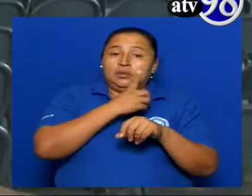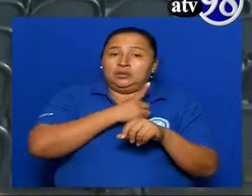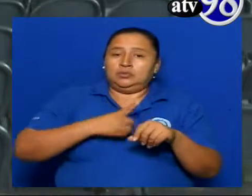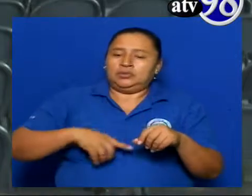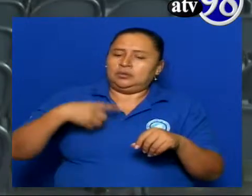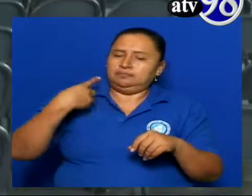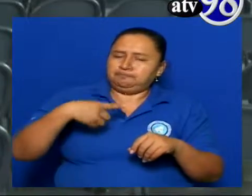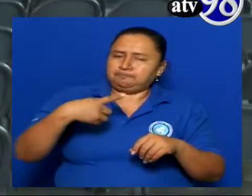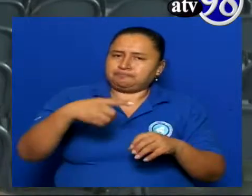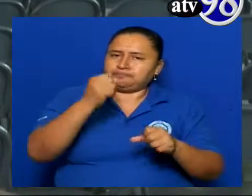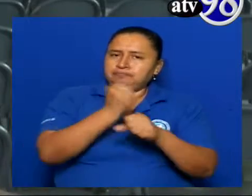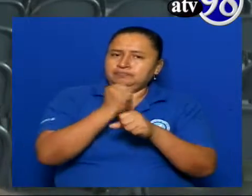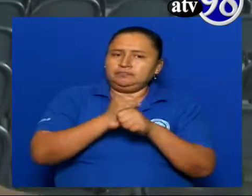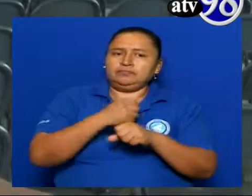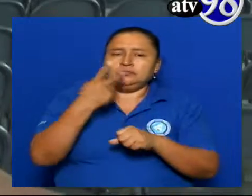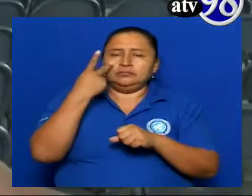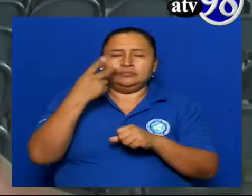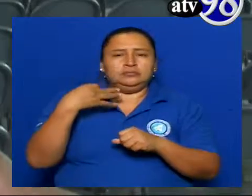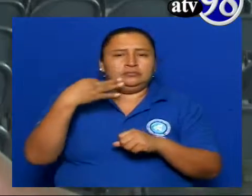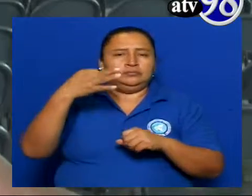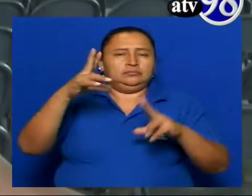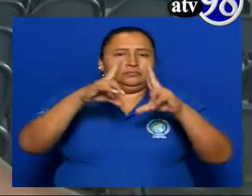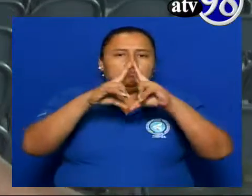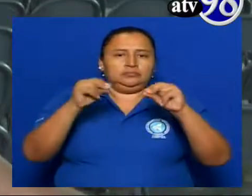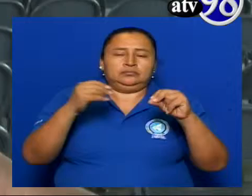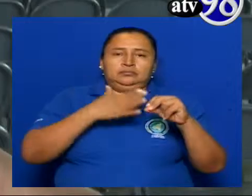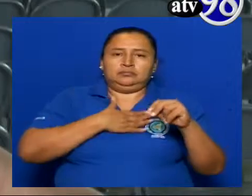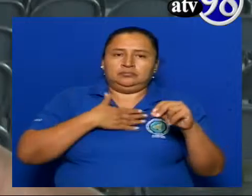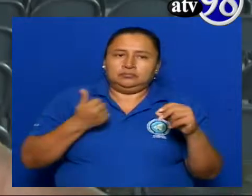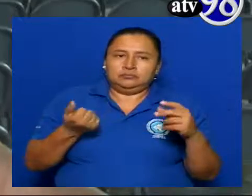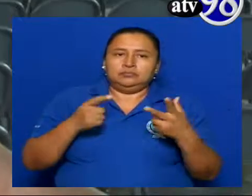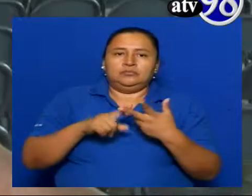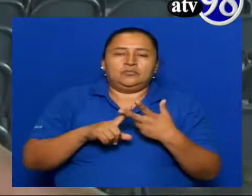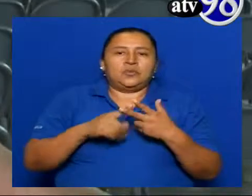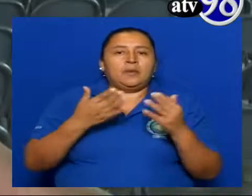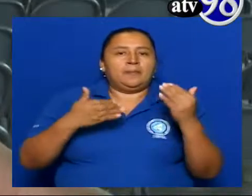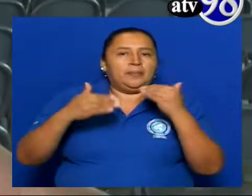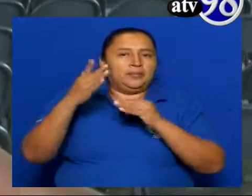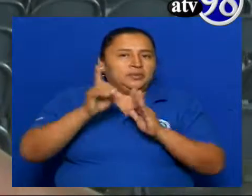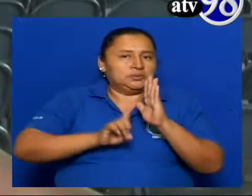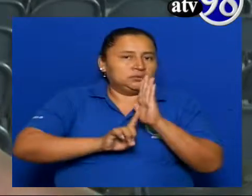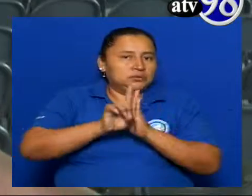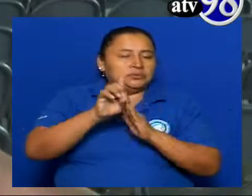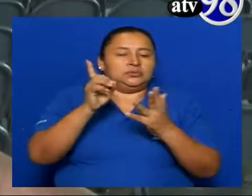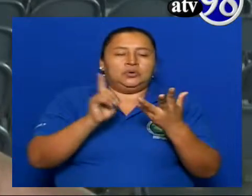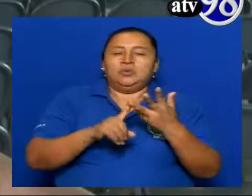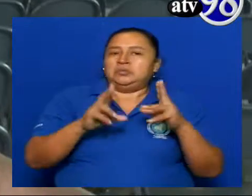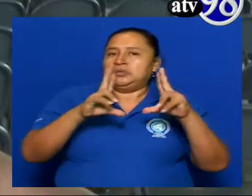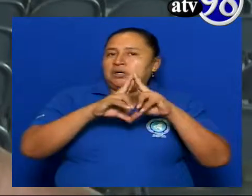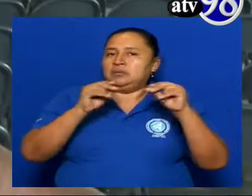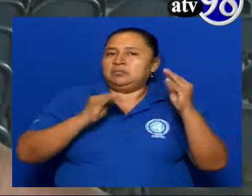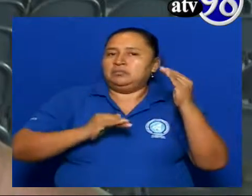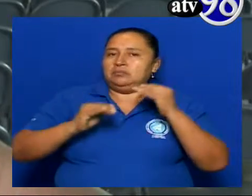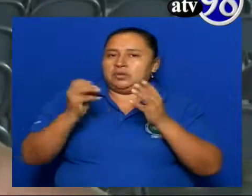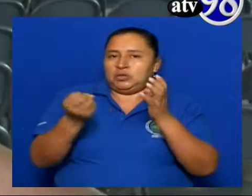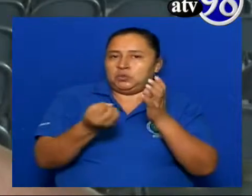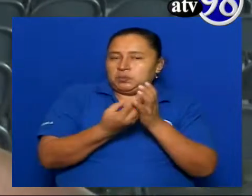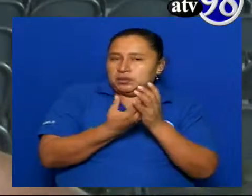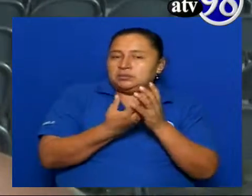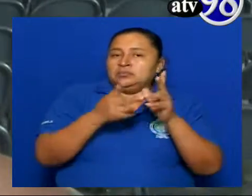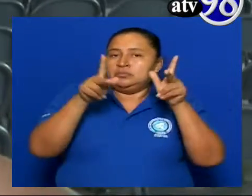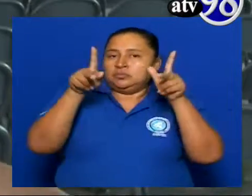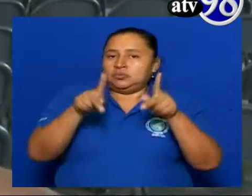día a día por ver a esta Nicaragua mejor, una Nicaragua más desarrollada, una Nicaragua más incluyente,